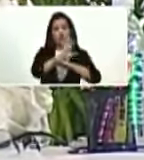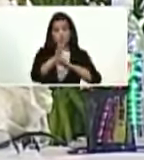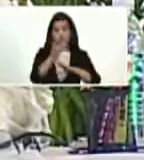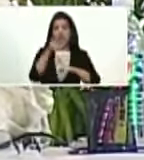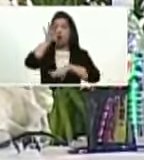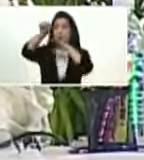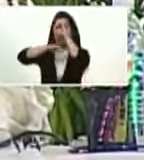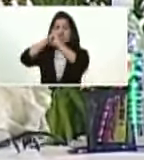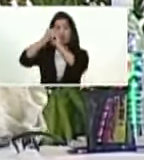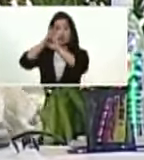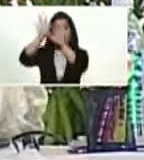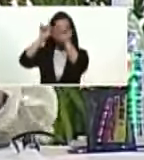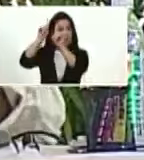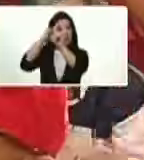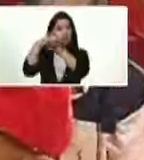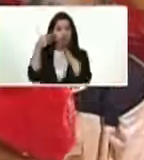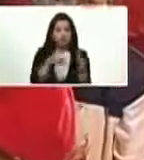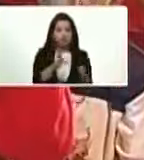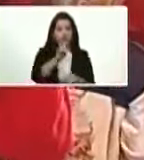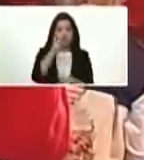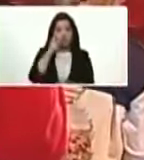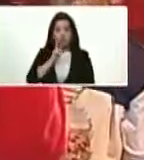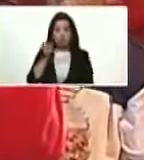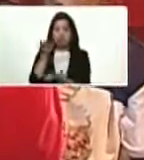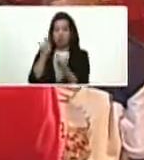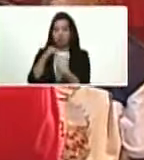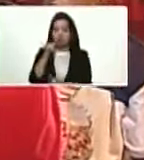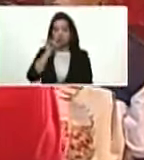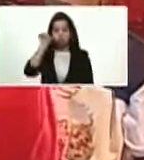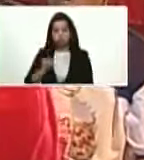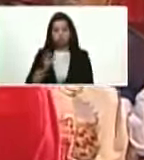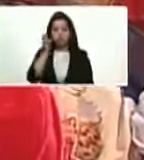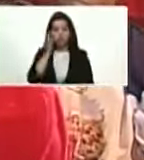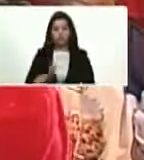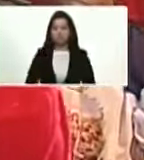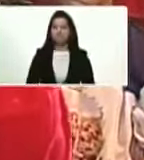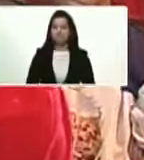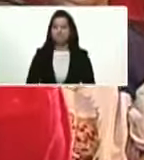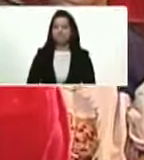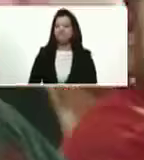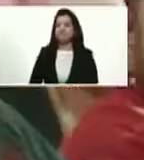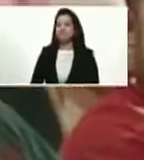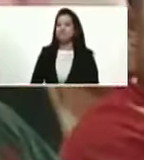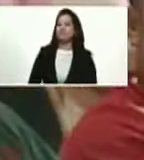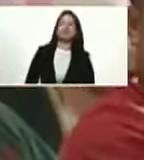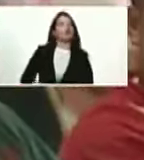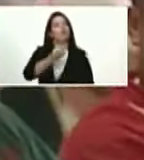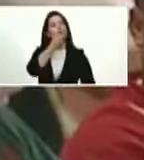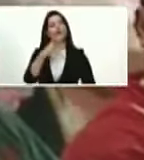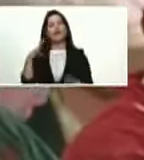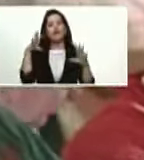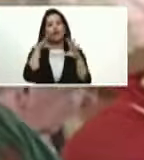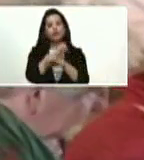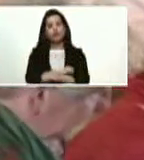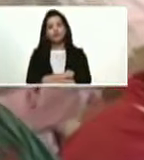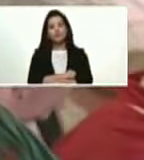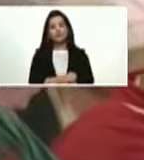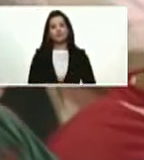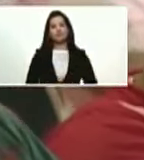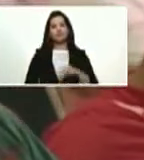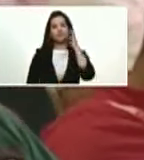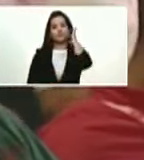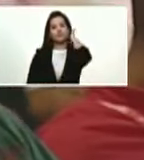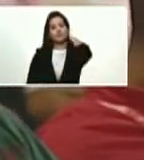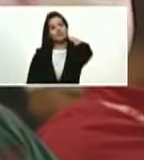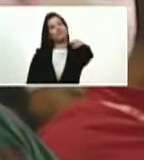aplauso para Belén. Buenas noches, presidente, ministro, gobernador. Venimos hoy aquí